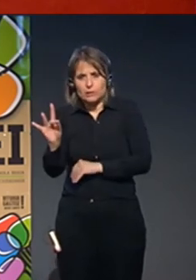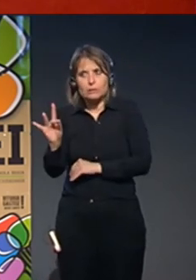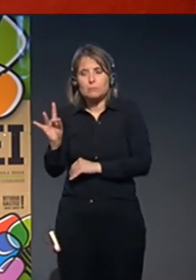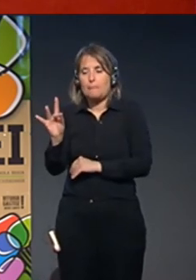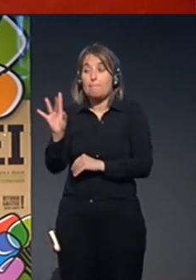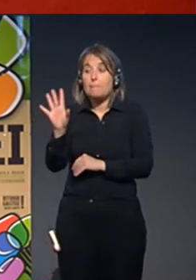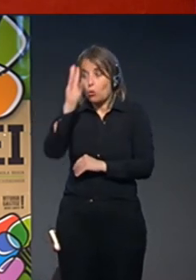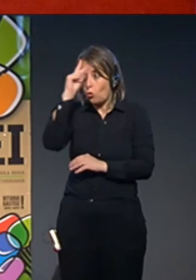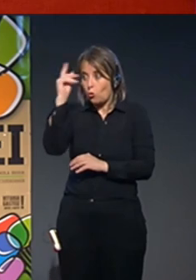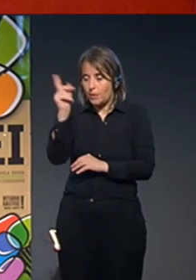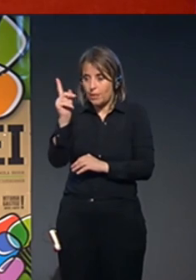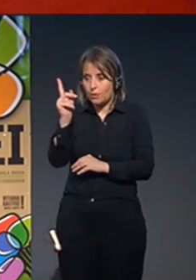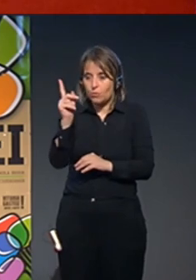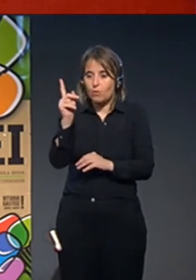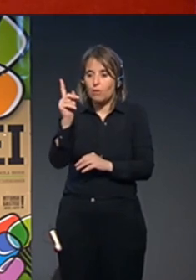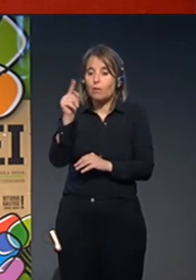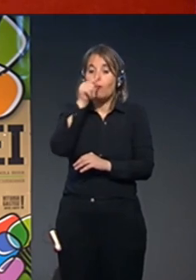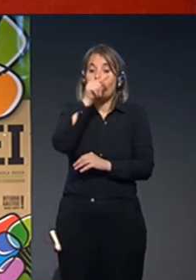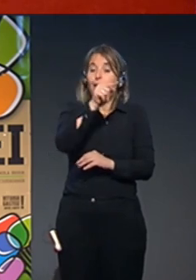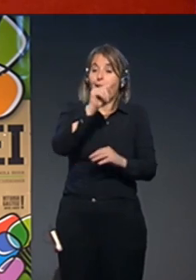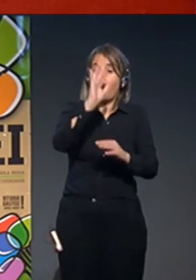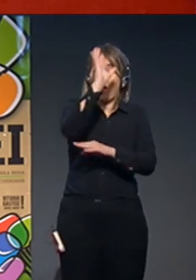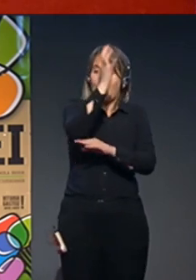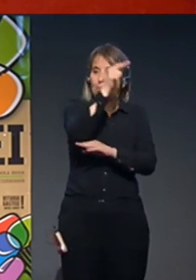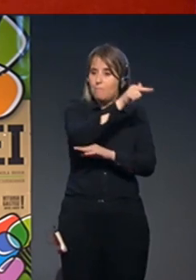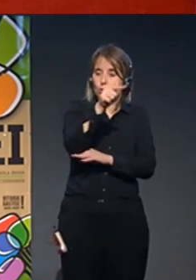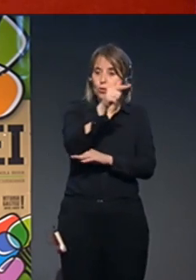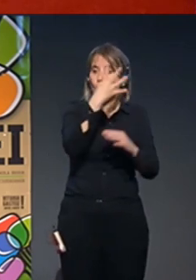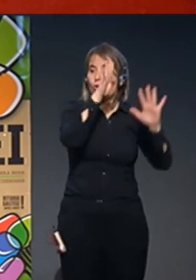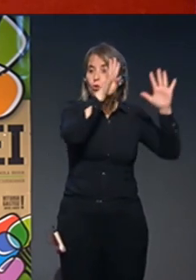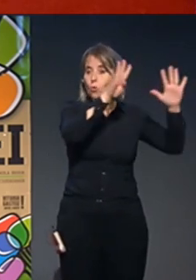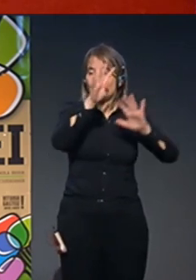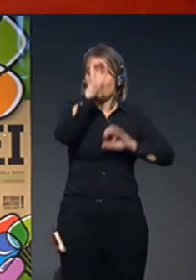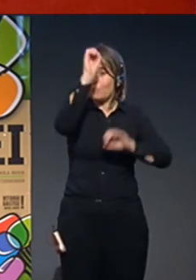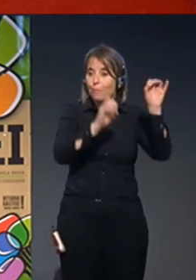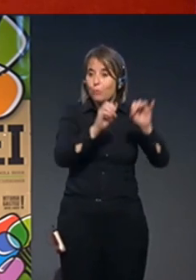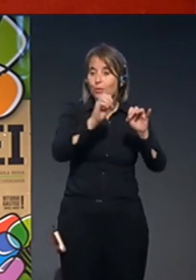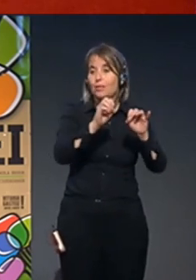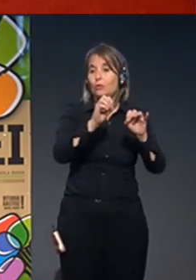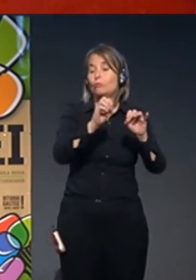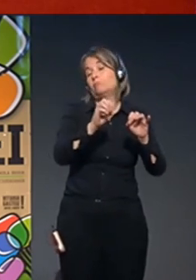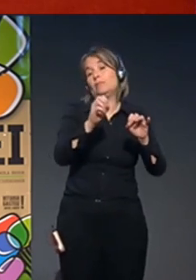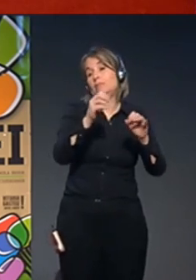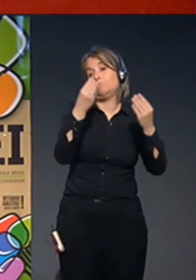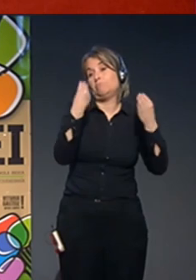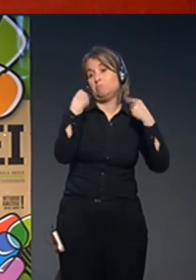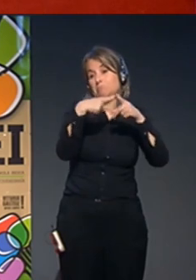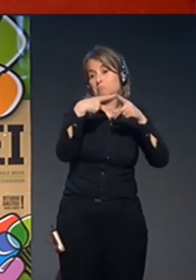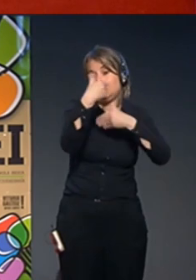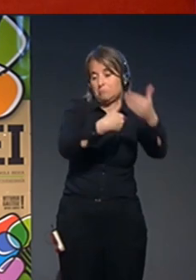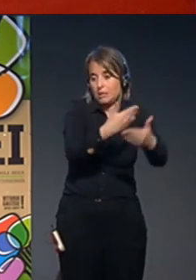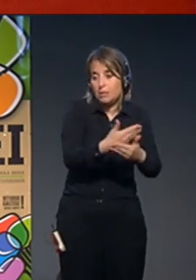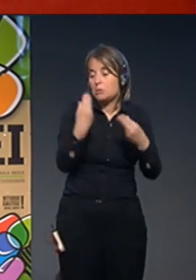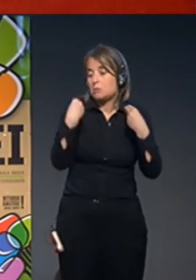olvidemos que todos ellos se han llevado por delante más del 90 99% de las especies que había luego la vida